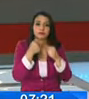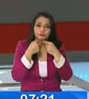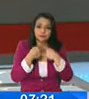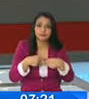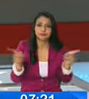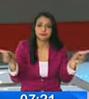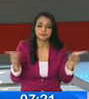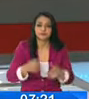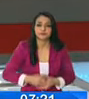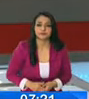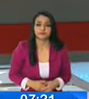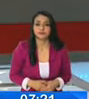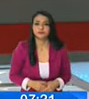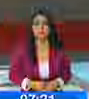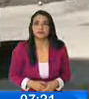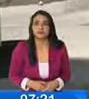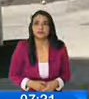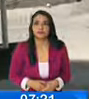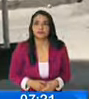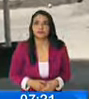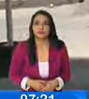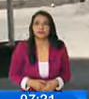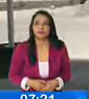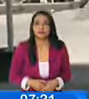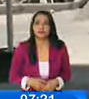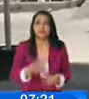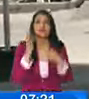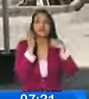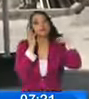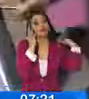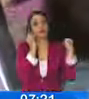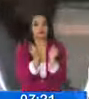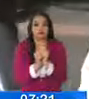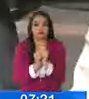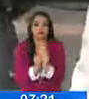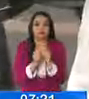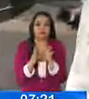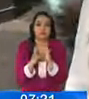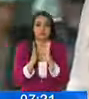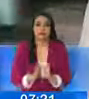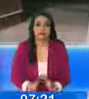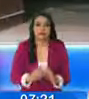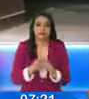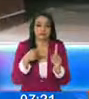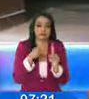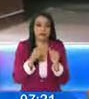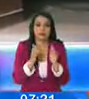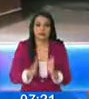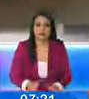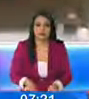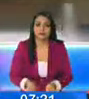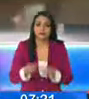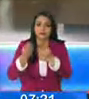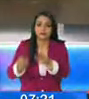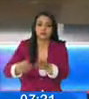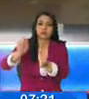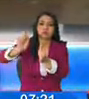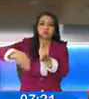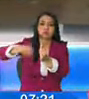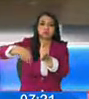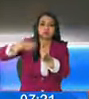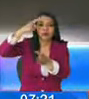prensa. Llegó acompañada de sus colegas de bancada. La legisladora Ana Galarza entregó ante la Procuraduría del Estado